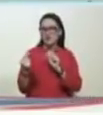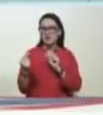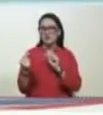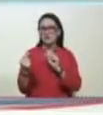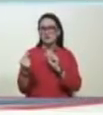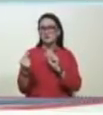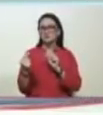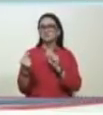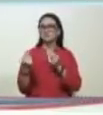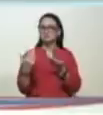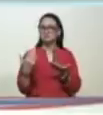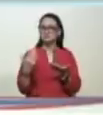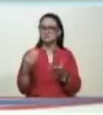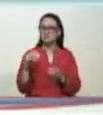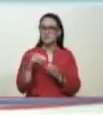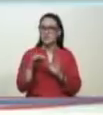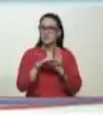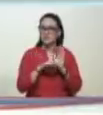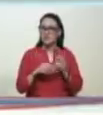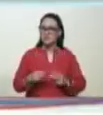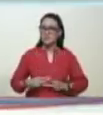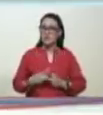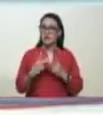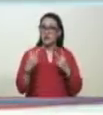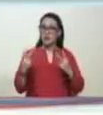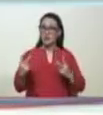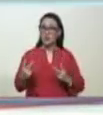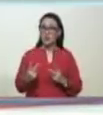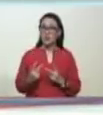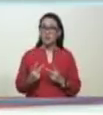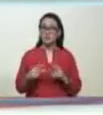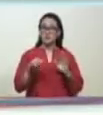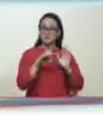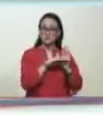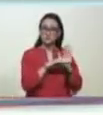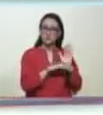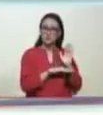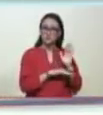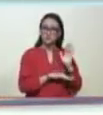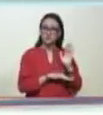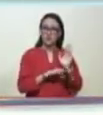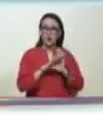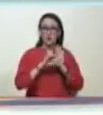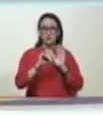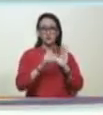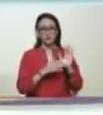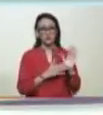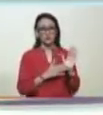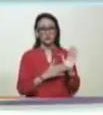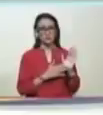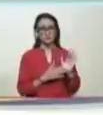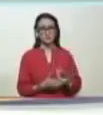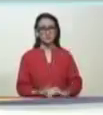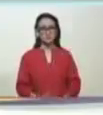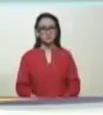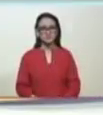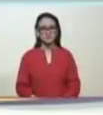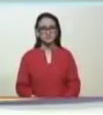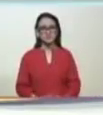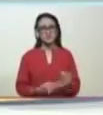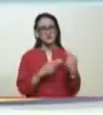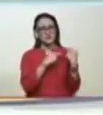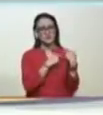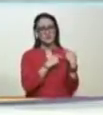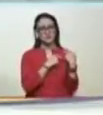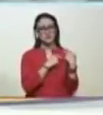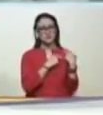sea posible dentro de los valores republicanos establecidos en nuestra Constitución. Es